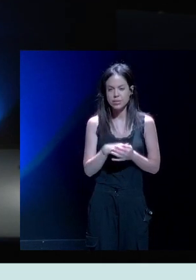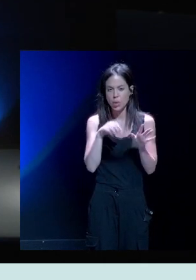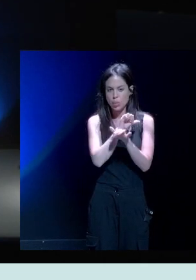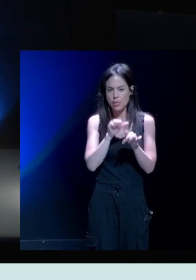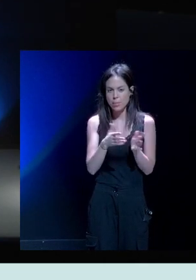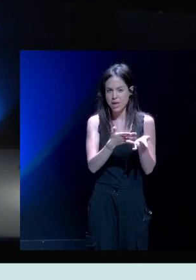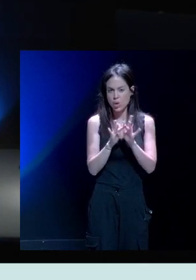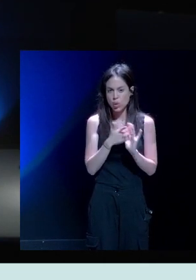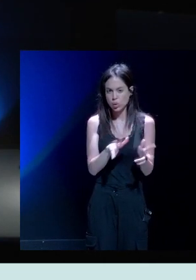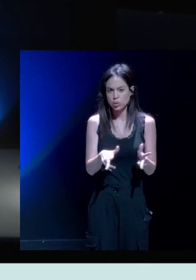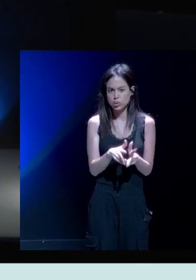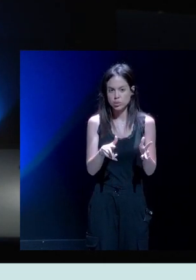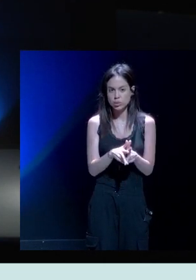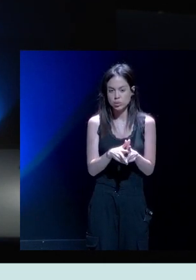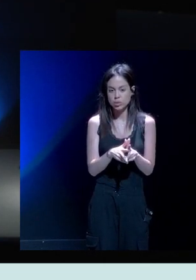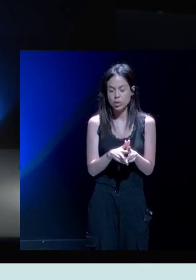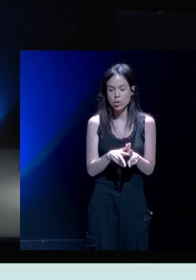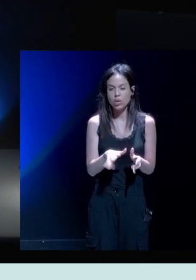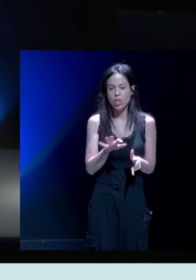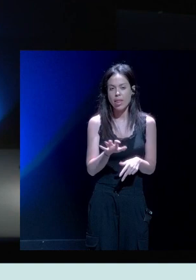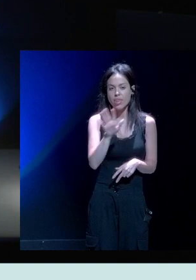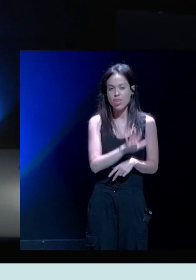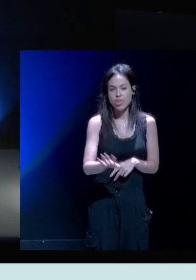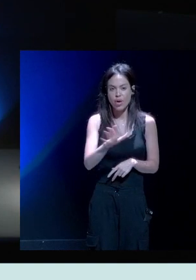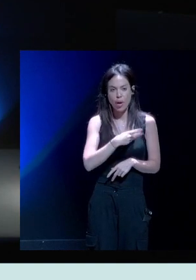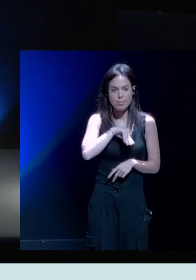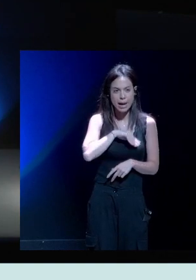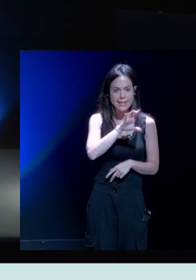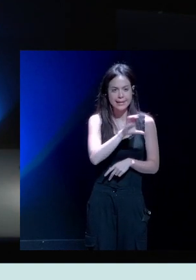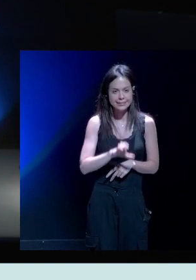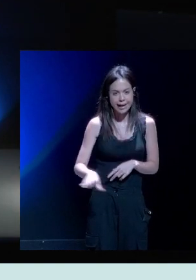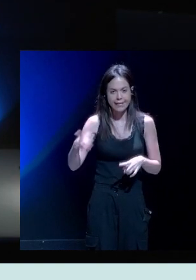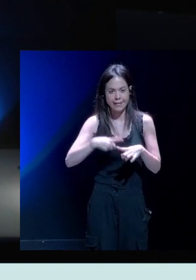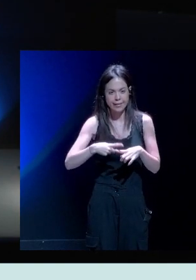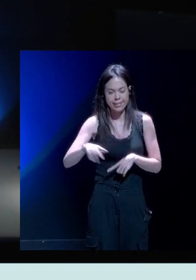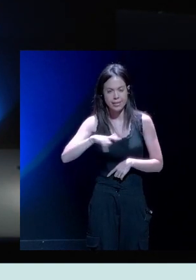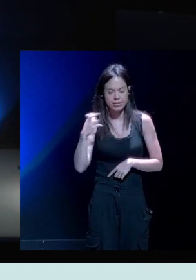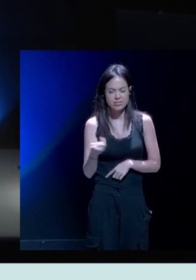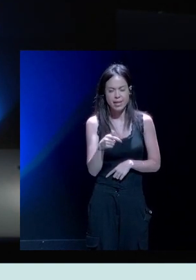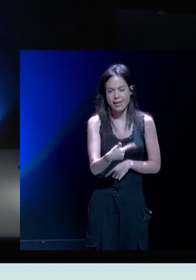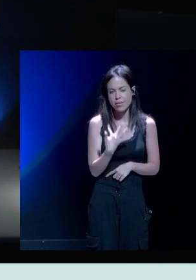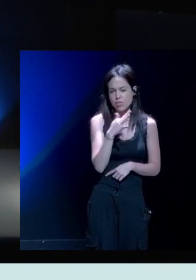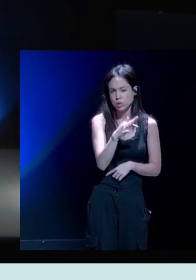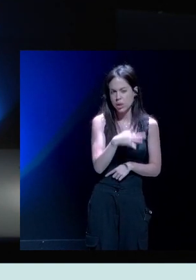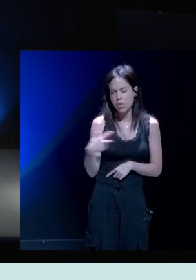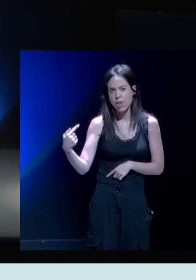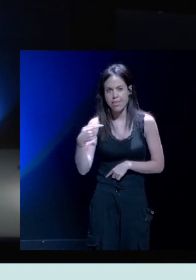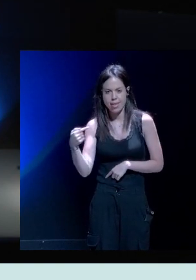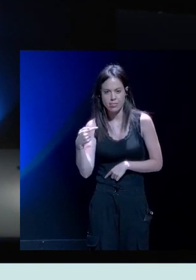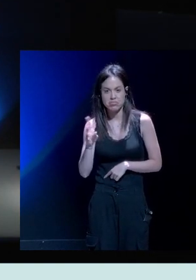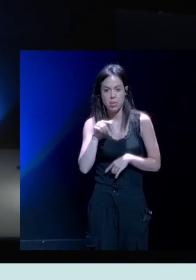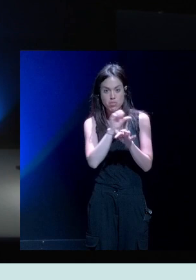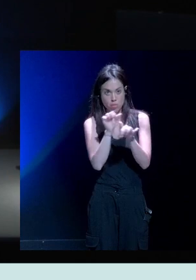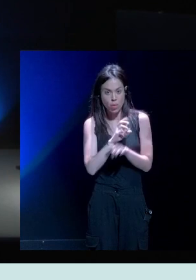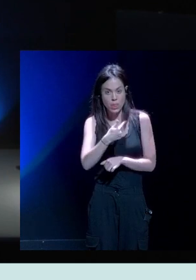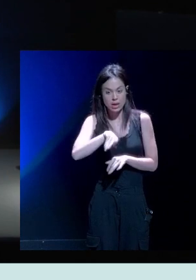vínculos sociales que existe en países mediterráneos, un poco cuáles son las ventajas y las desventajas que puede tener un modelo que usted explica